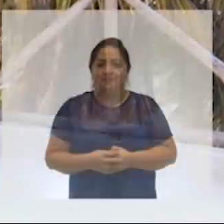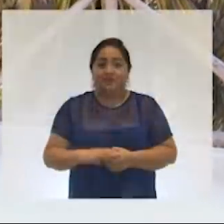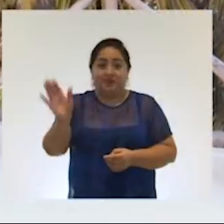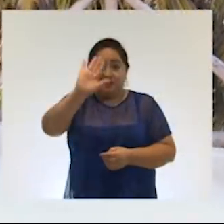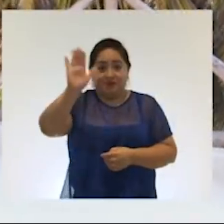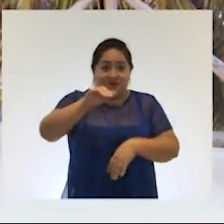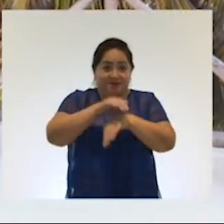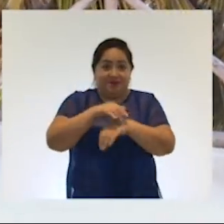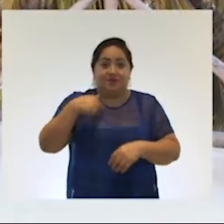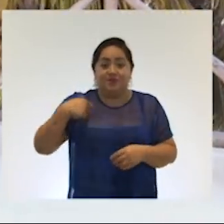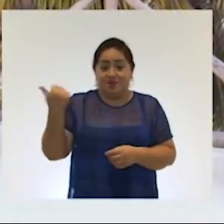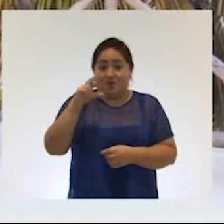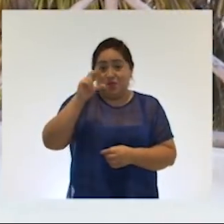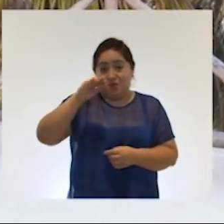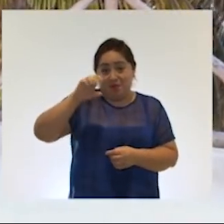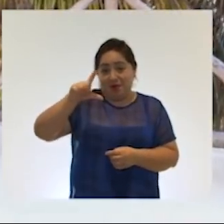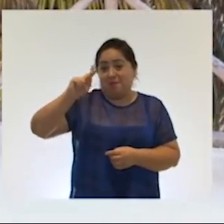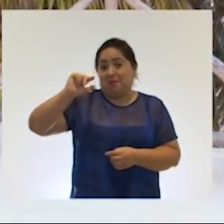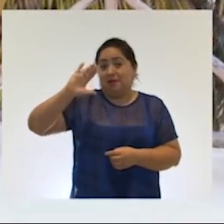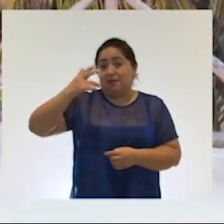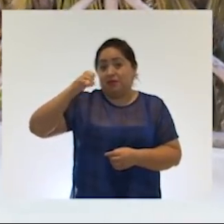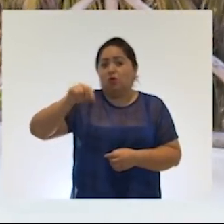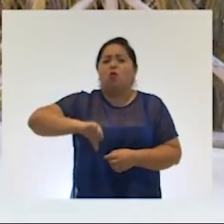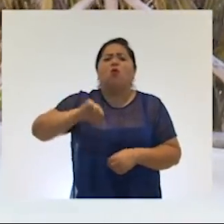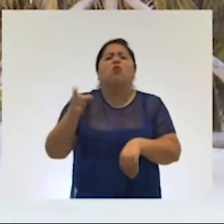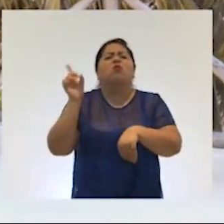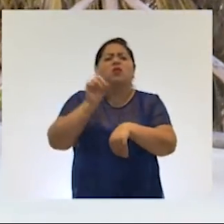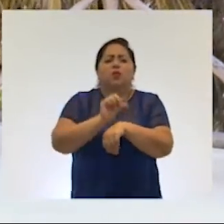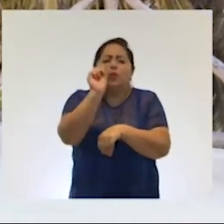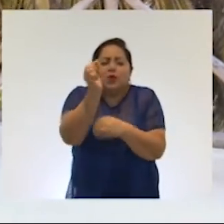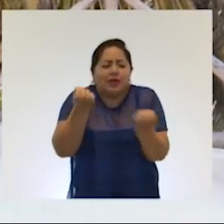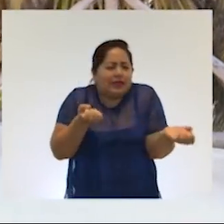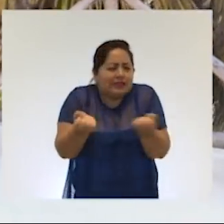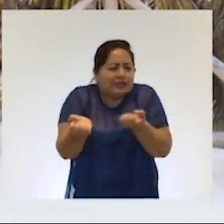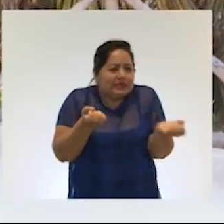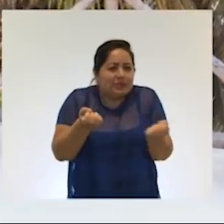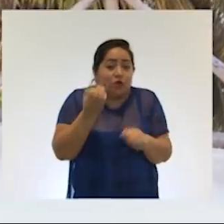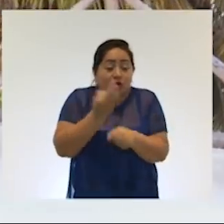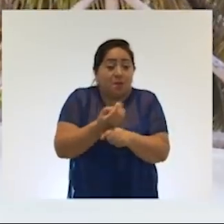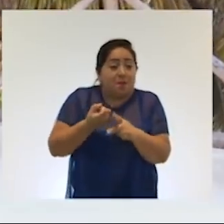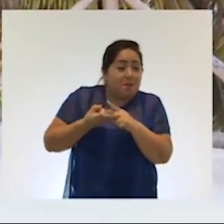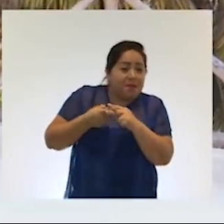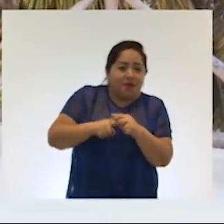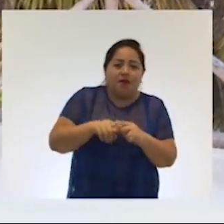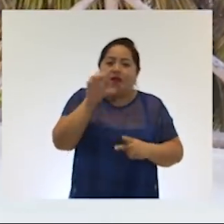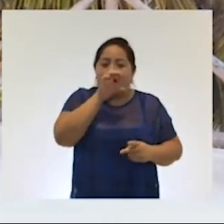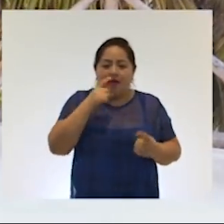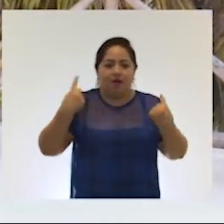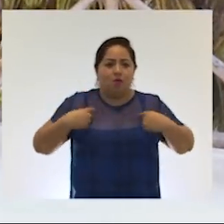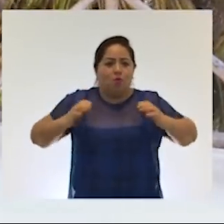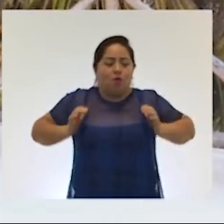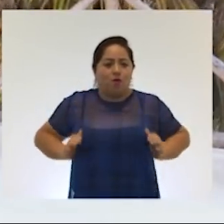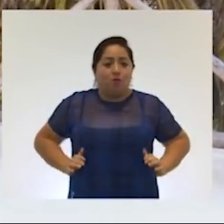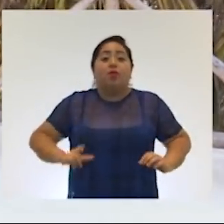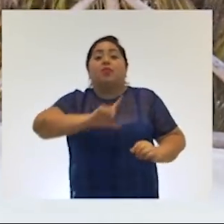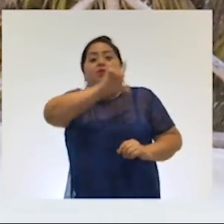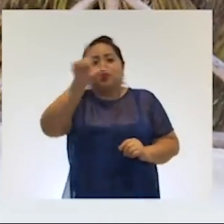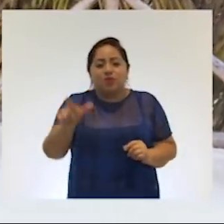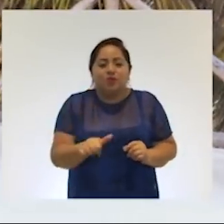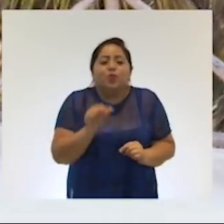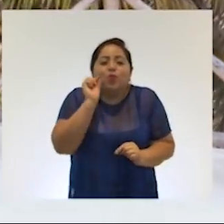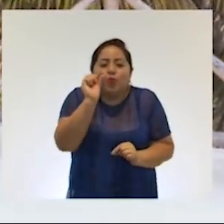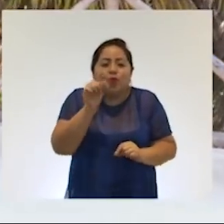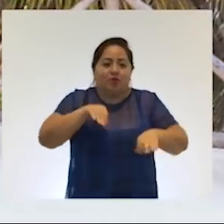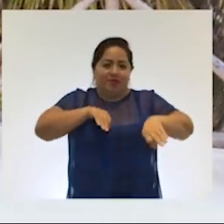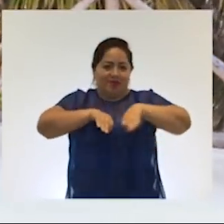Yo soy Rommel Pacheco y el día de hoy vamos a hacer un poquito de ejercicio. Vamos a empezar con un calentamiento y después un poco